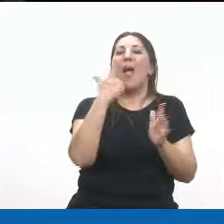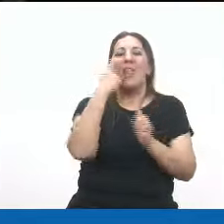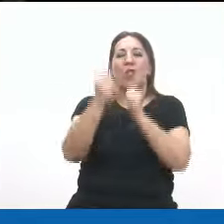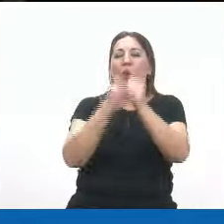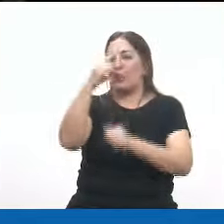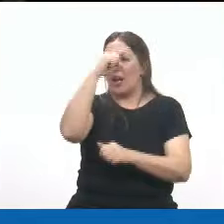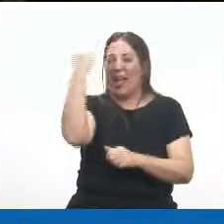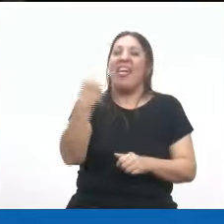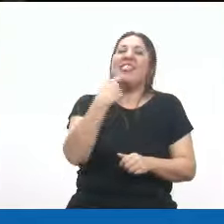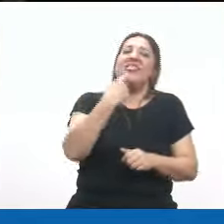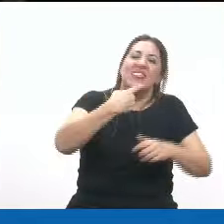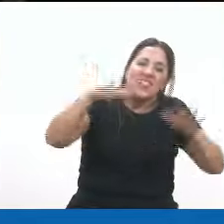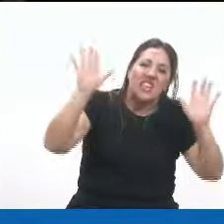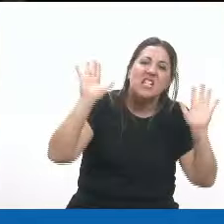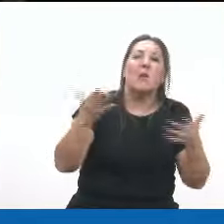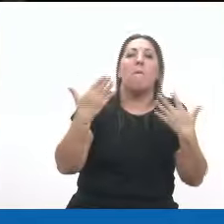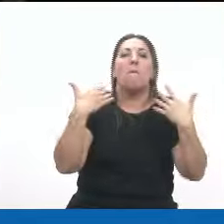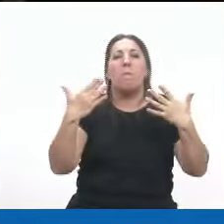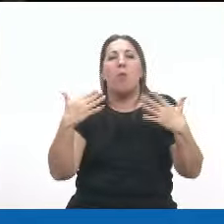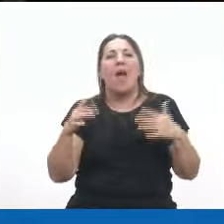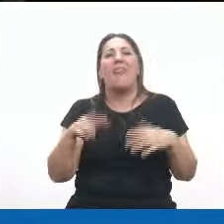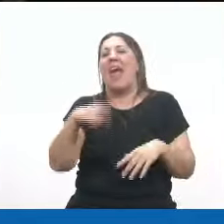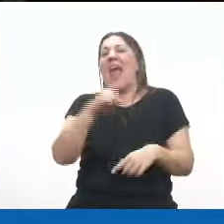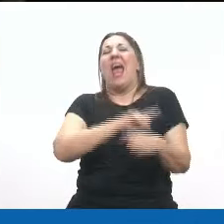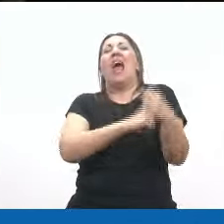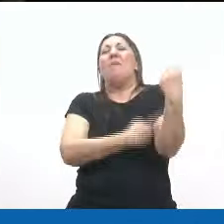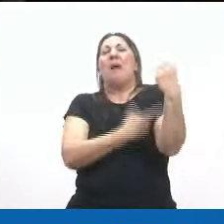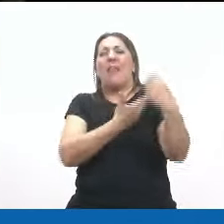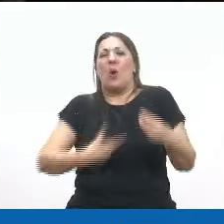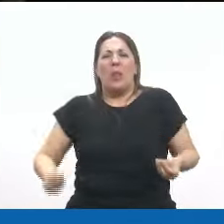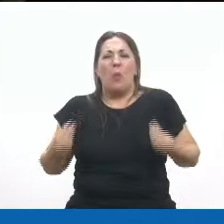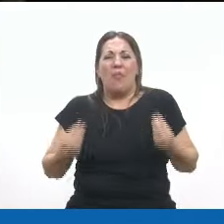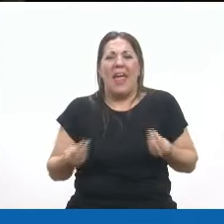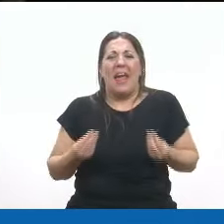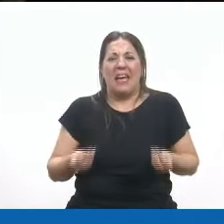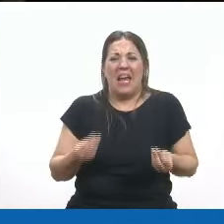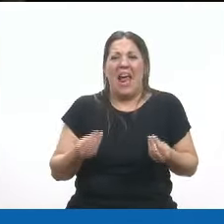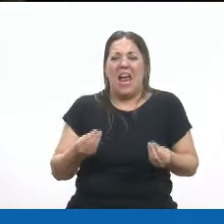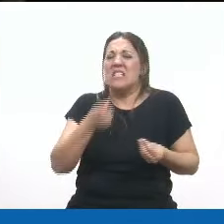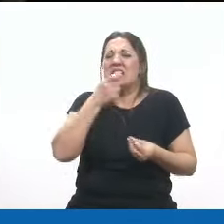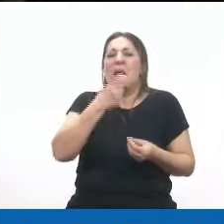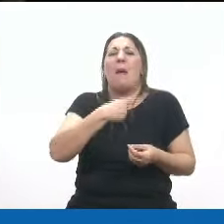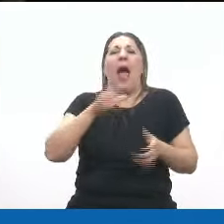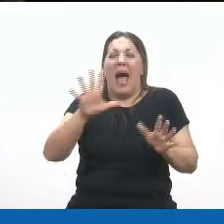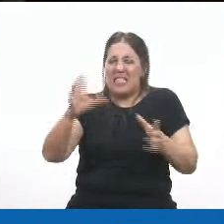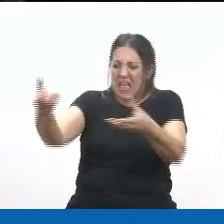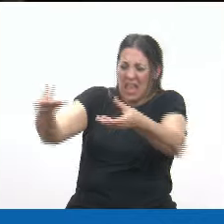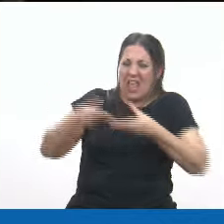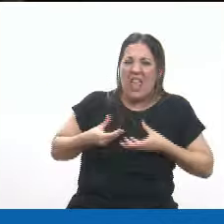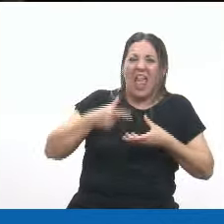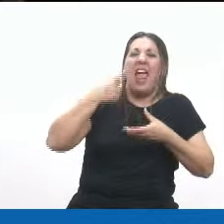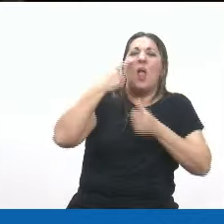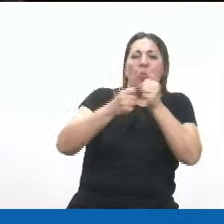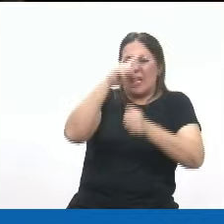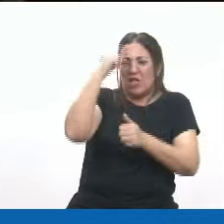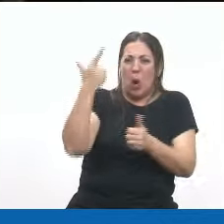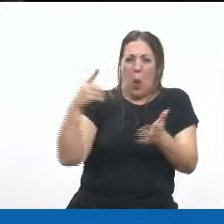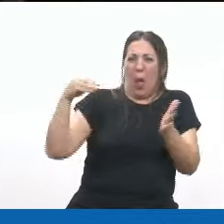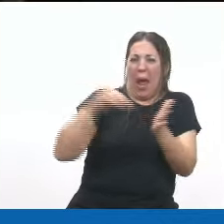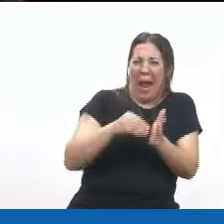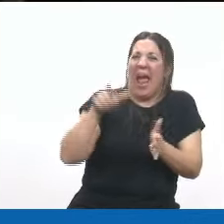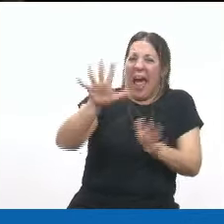podrá con reglamentación del El Ejecutivo de qué si mandó esto sin la industria nacional confían en ese ejecutivo que